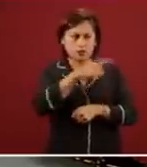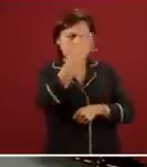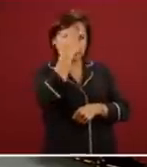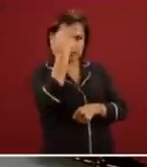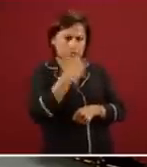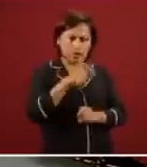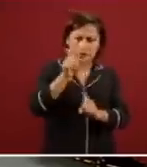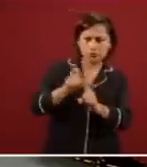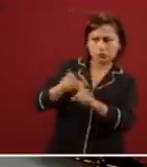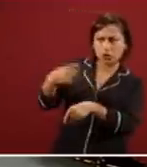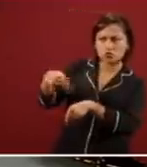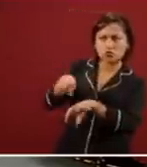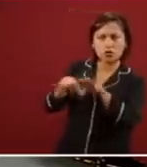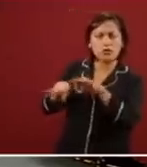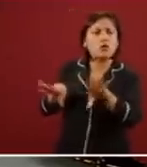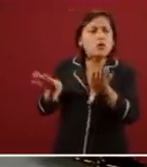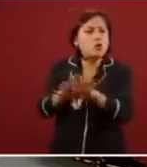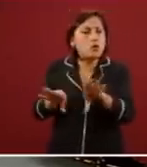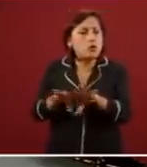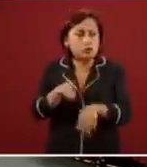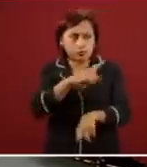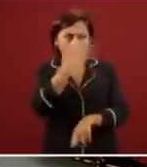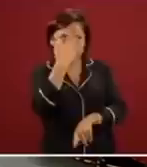gente? Esa sería